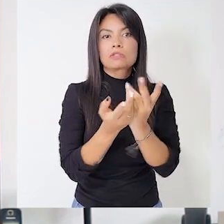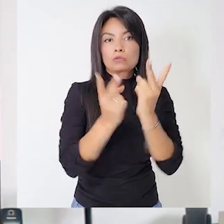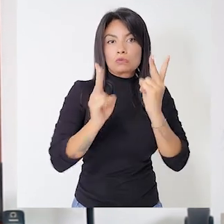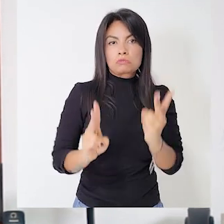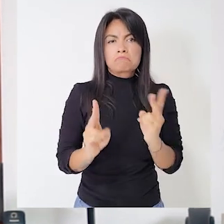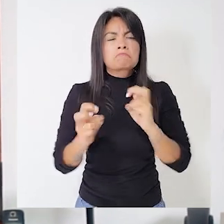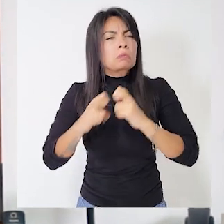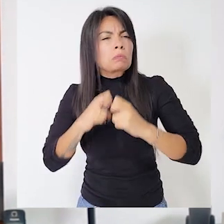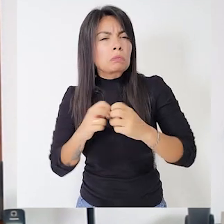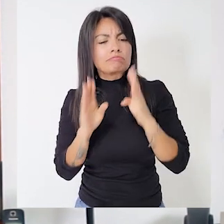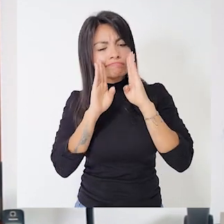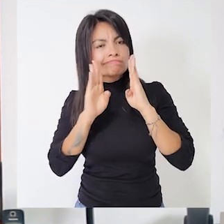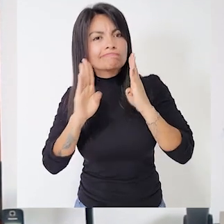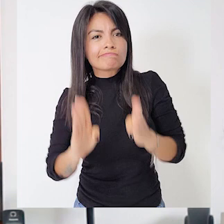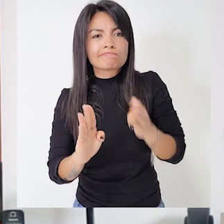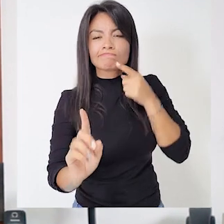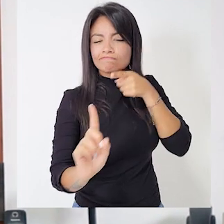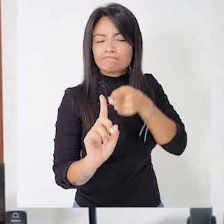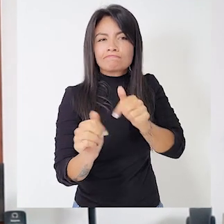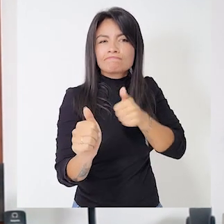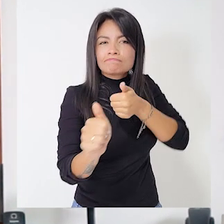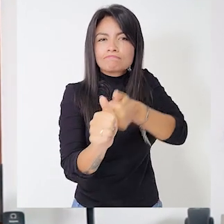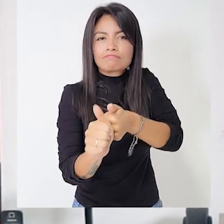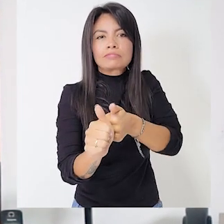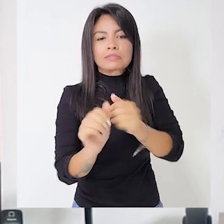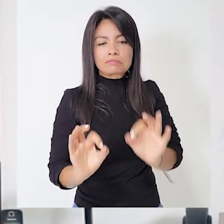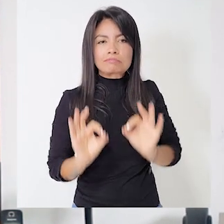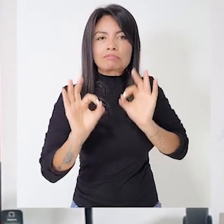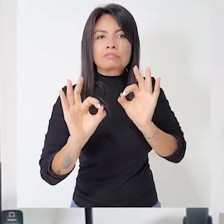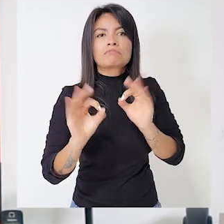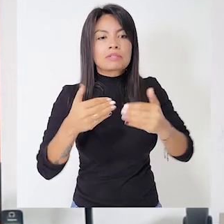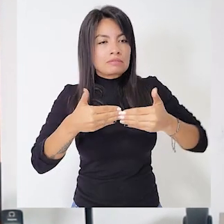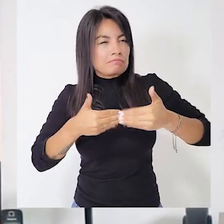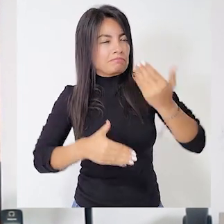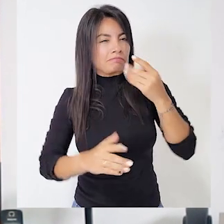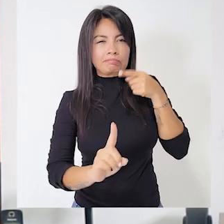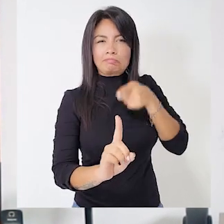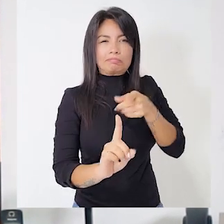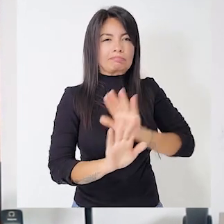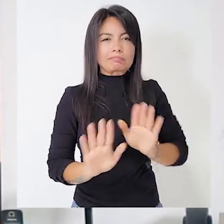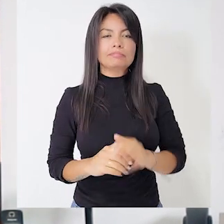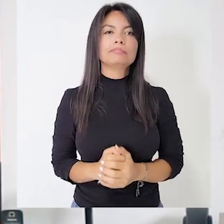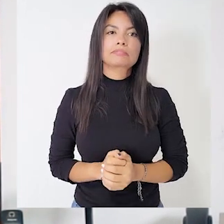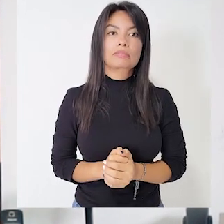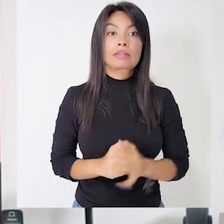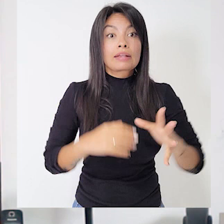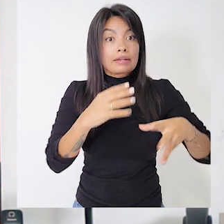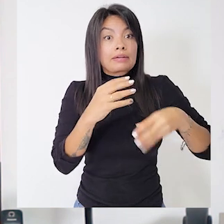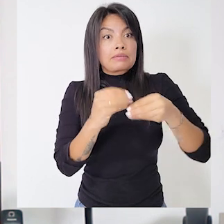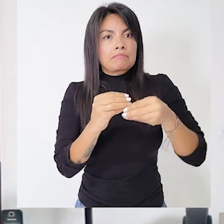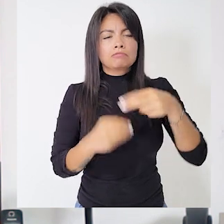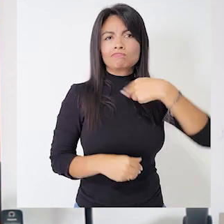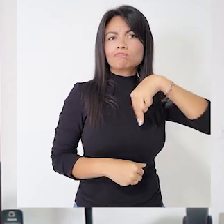la dificultad que evidencie el estudiante que tenga la asistencia oportuna e inmediata y que